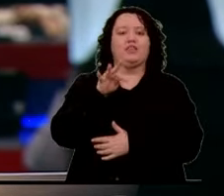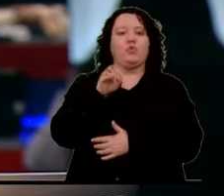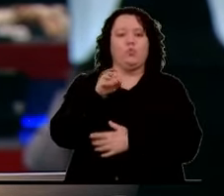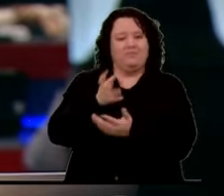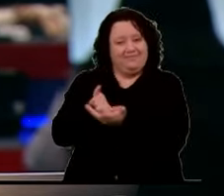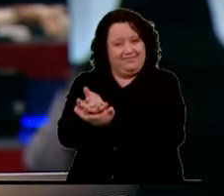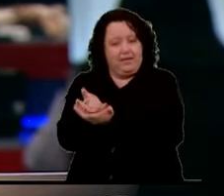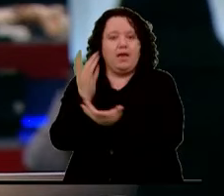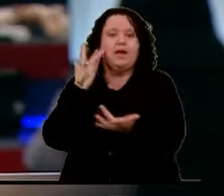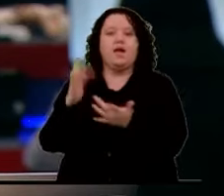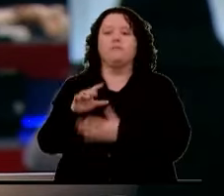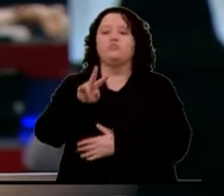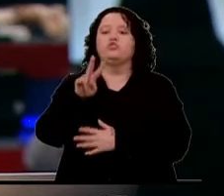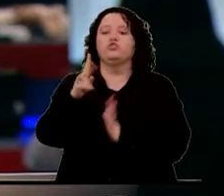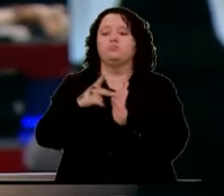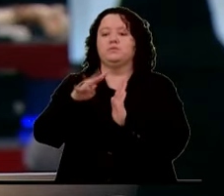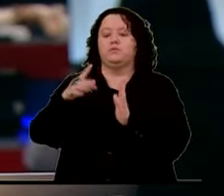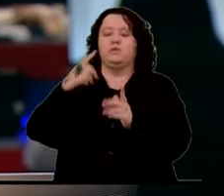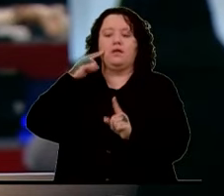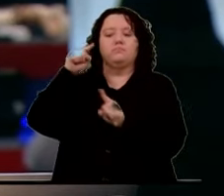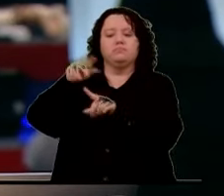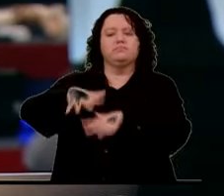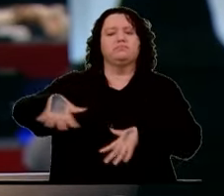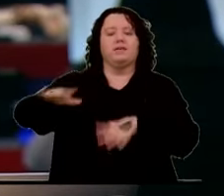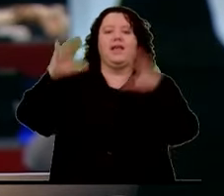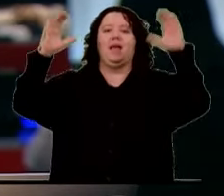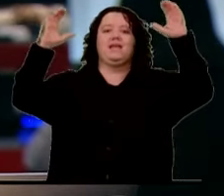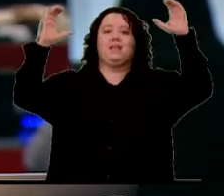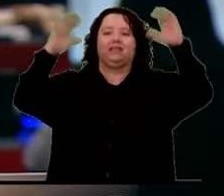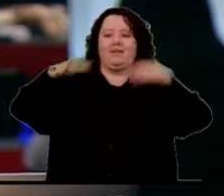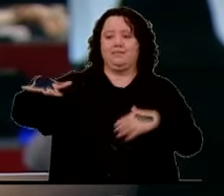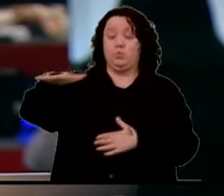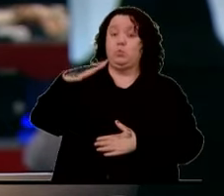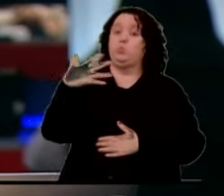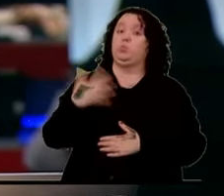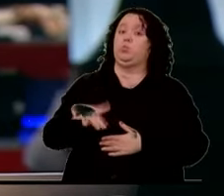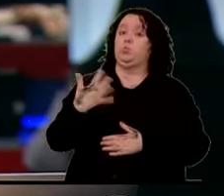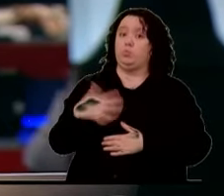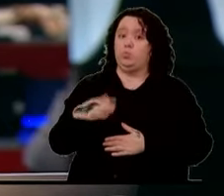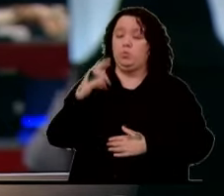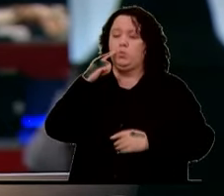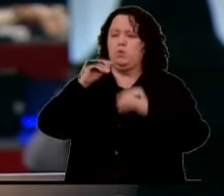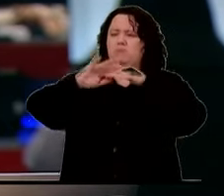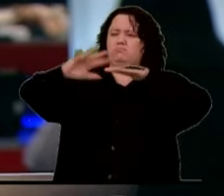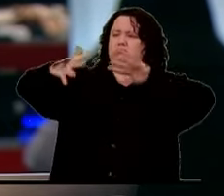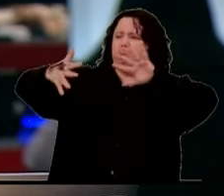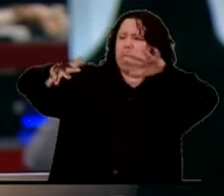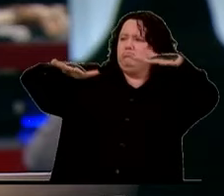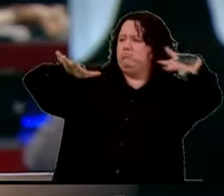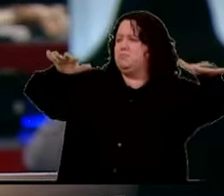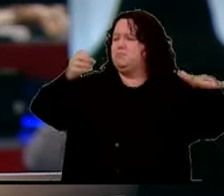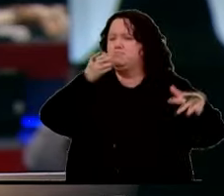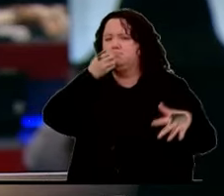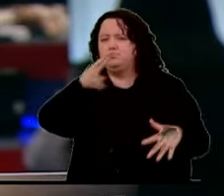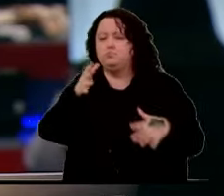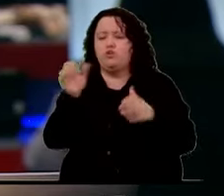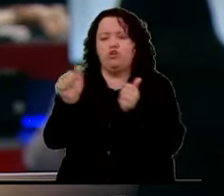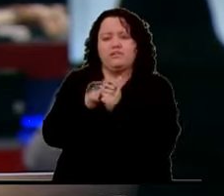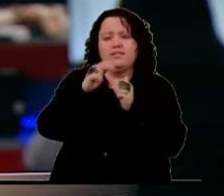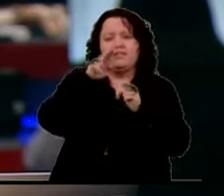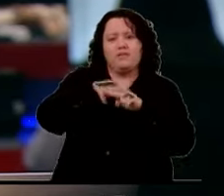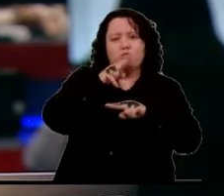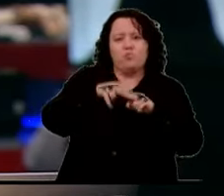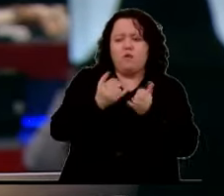este 2024. Se trata del departamento del Caquetá, un lugar lleno de paisajes exuberantes junto a su naturaleza que se mezcla